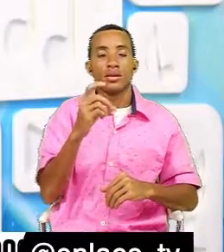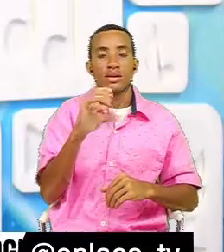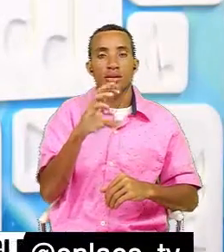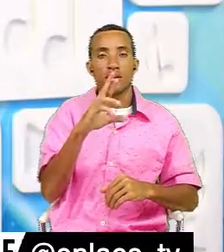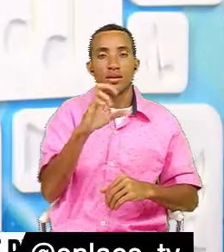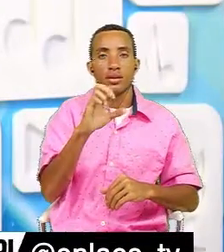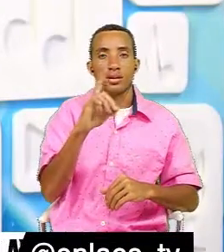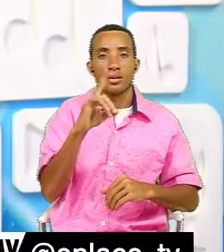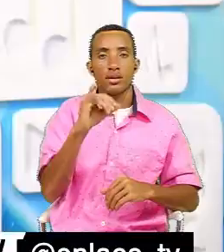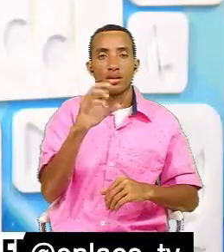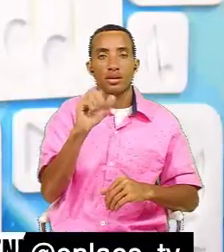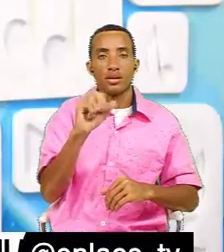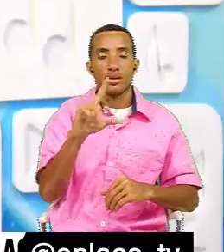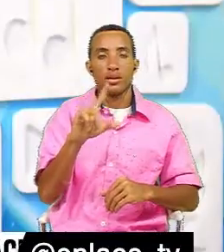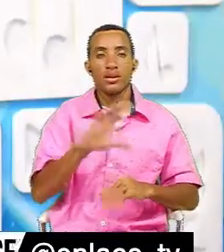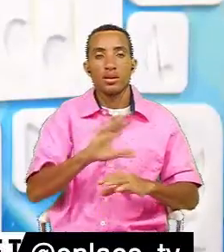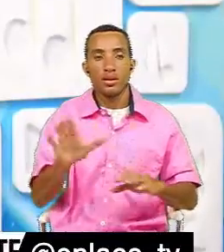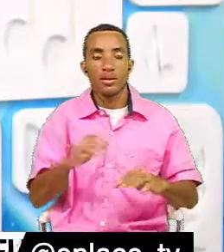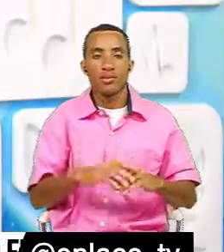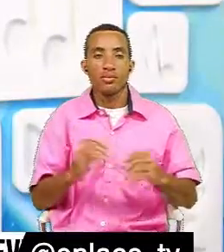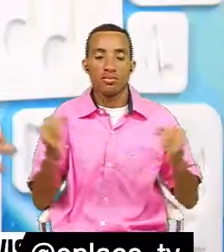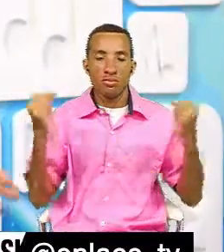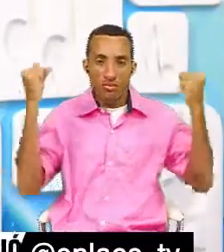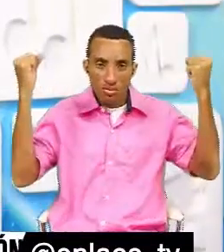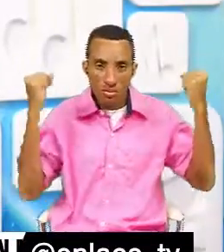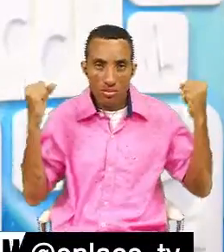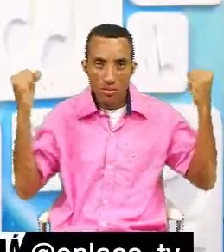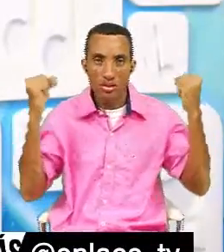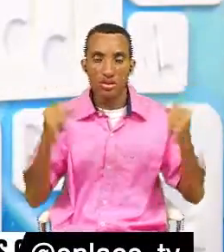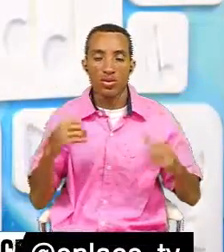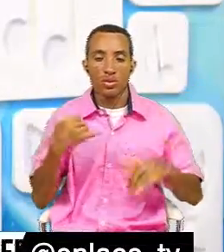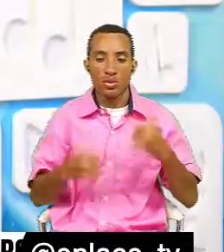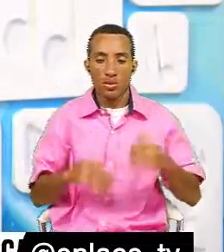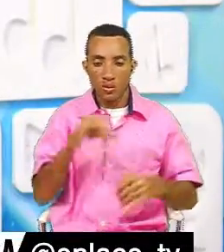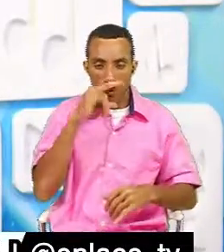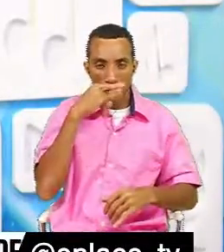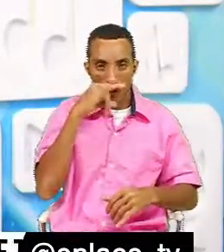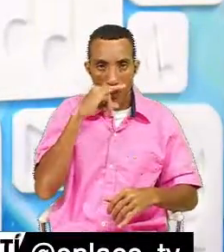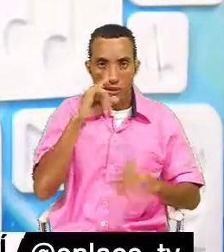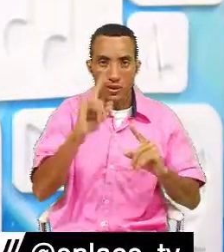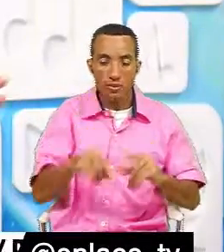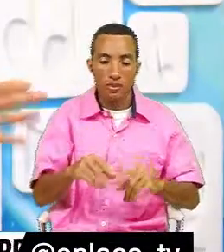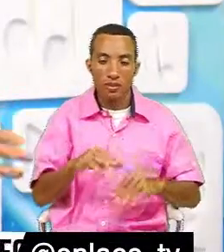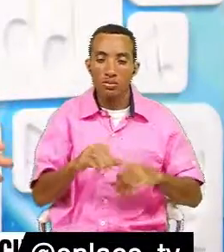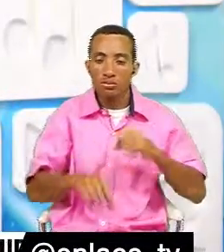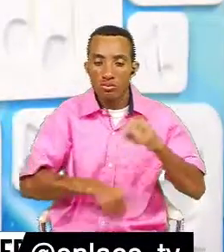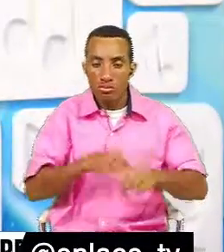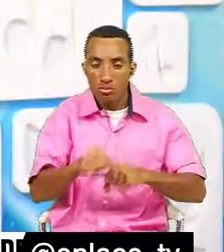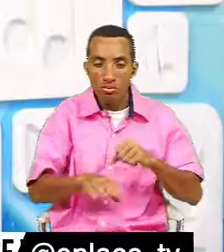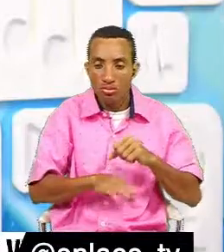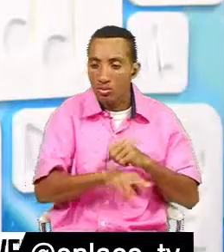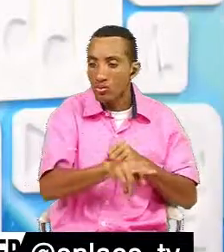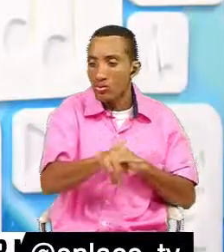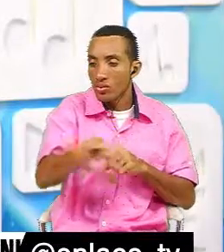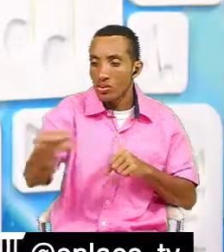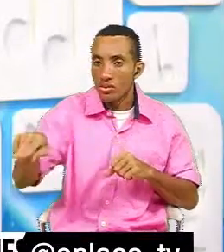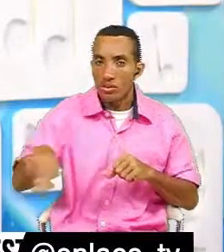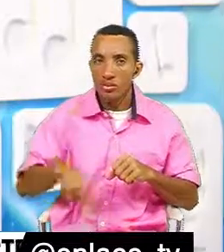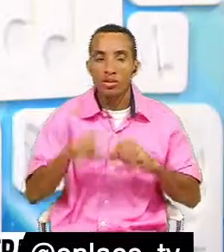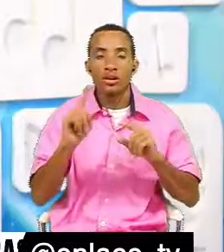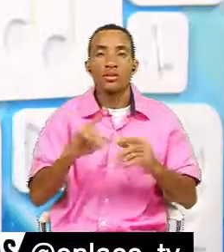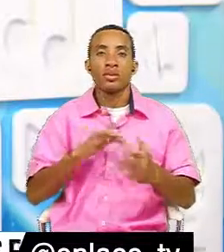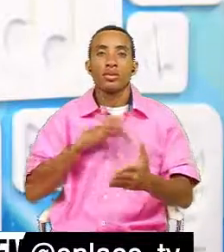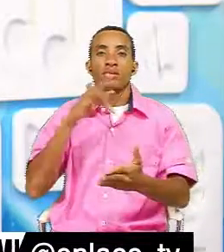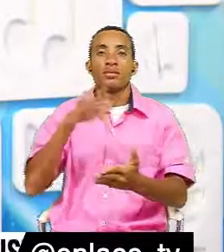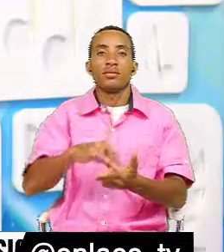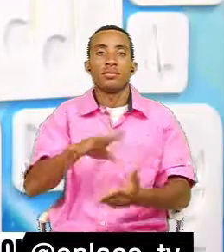juegos infantiles, gimnasio al aire libre, y una ciclorruta. En este evento también hizo presencia el alcalde de Barranca